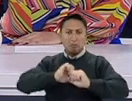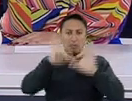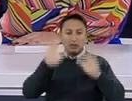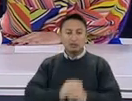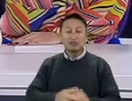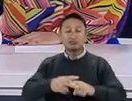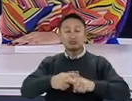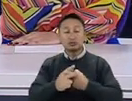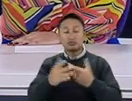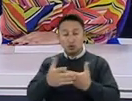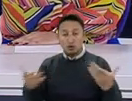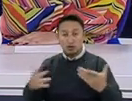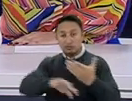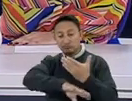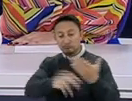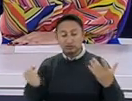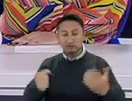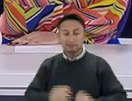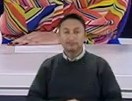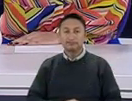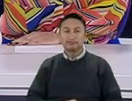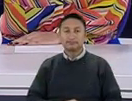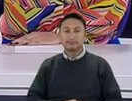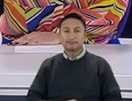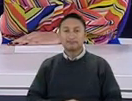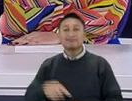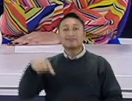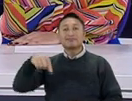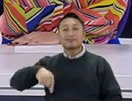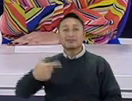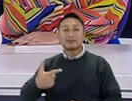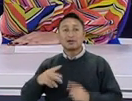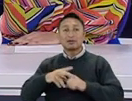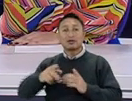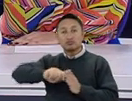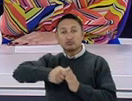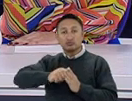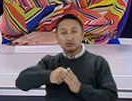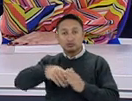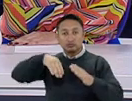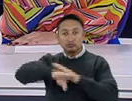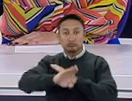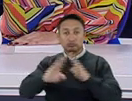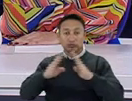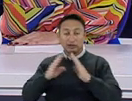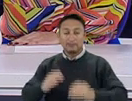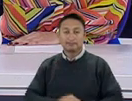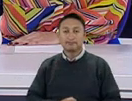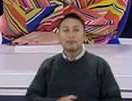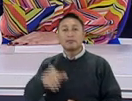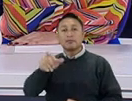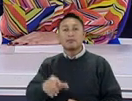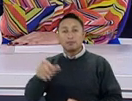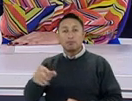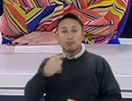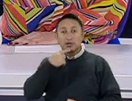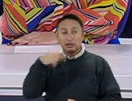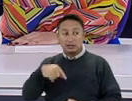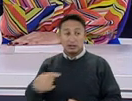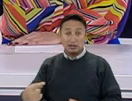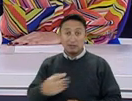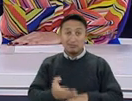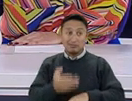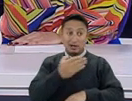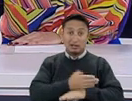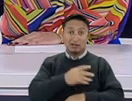con herramientas y objetos de valor. Los zampones utilizaron varias llaves para acceder a los inmuebles. Moradores han sido víctimas